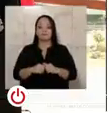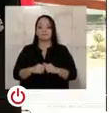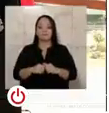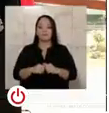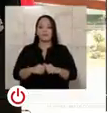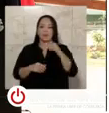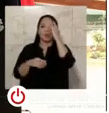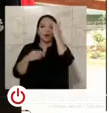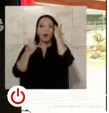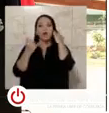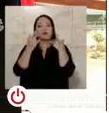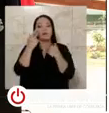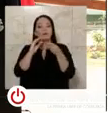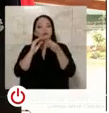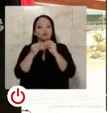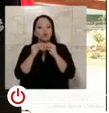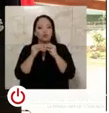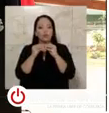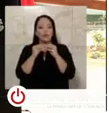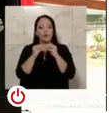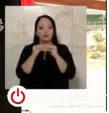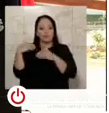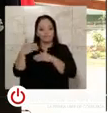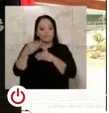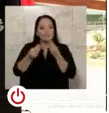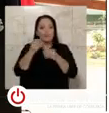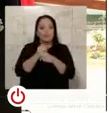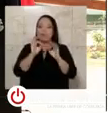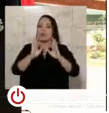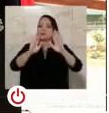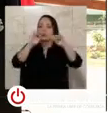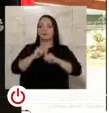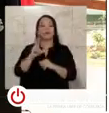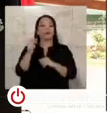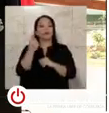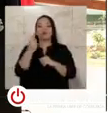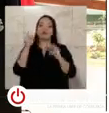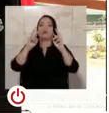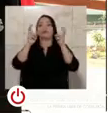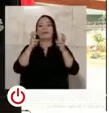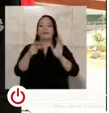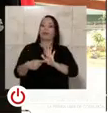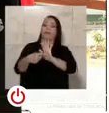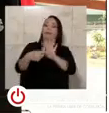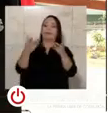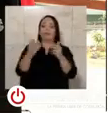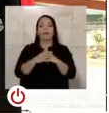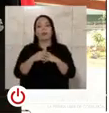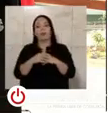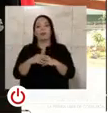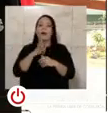lo acreditan y no es solo un escenario de eslogan, no es solo mera palabrería.